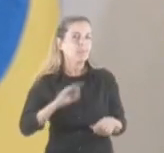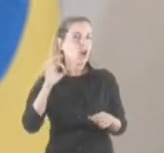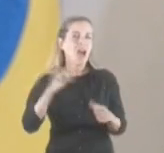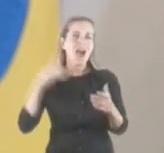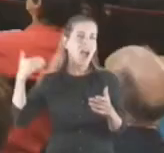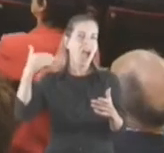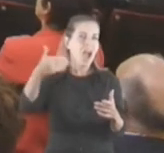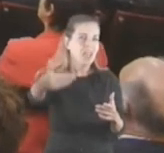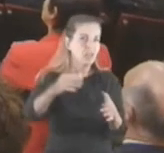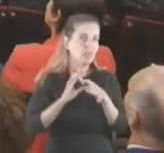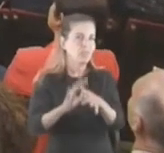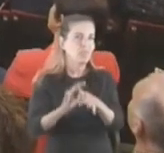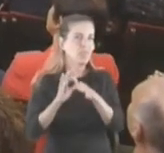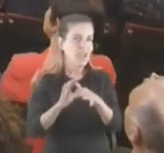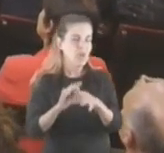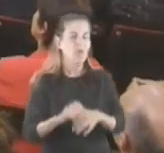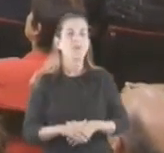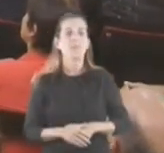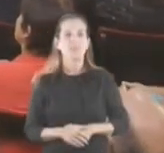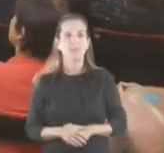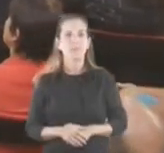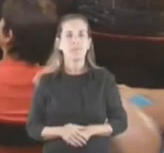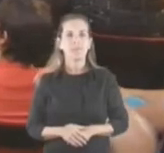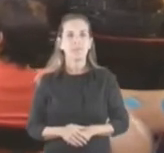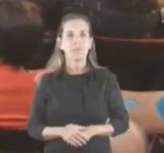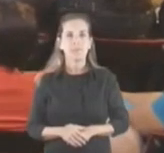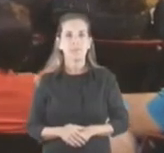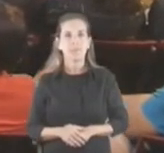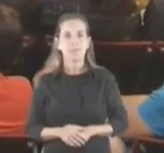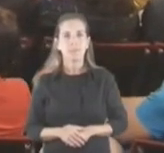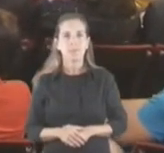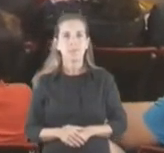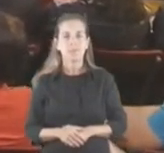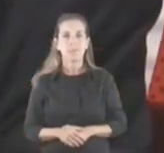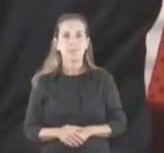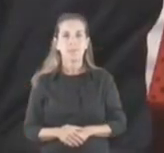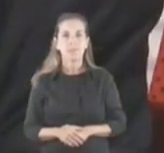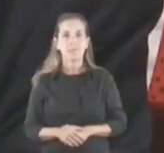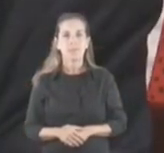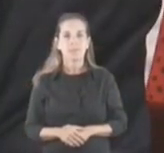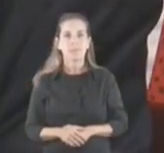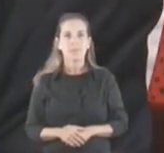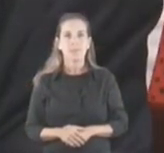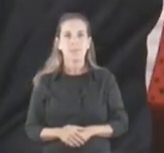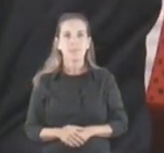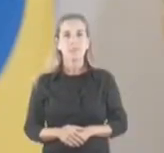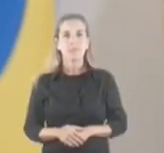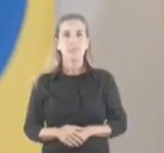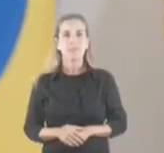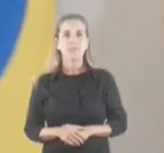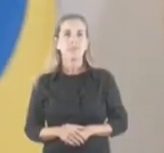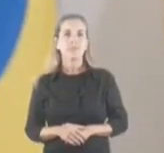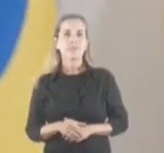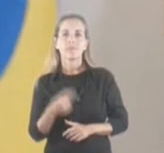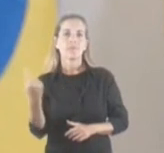Tenho certeza que estamos lançando um vínculo muito mais profundo do que tínhamos que vai durar por muitas décadas. Todos